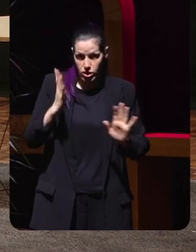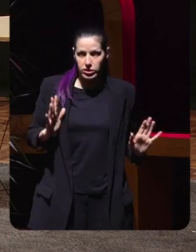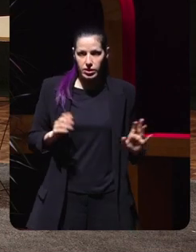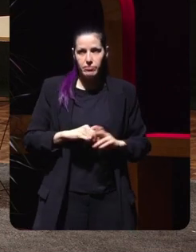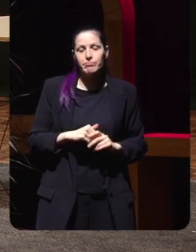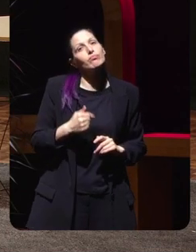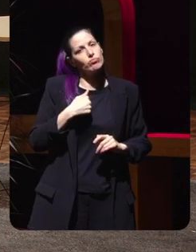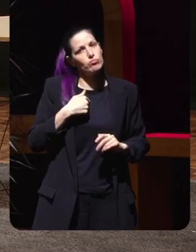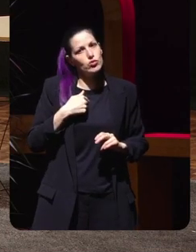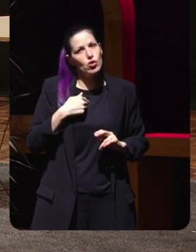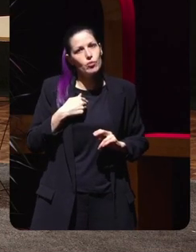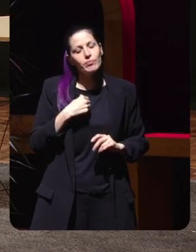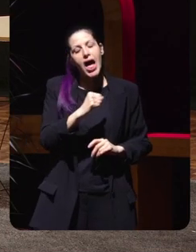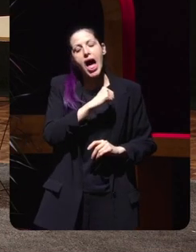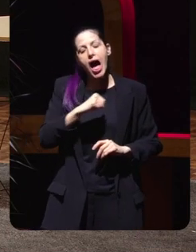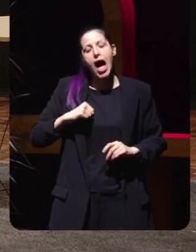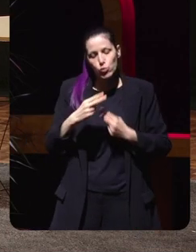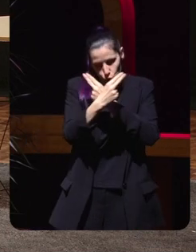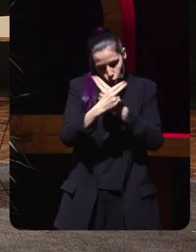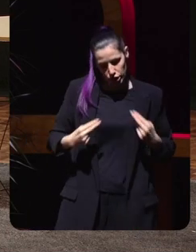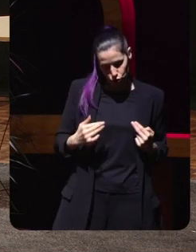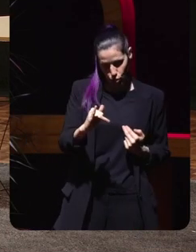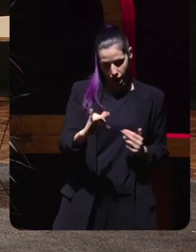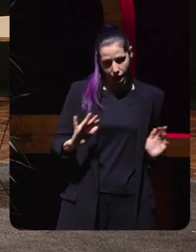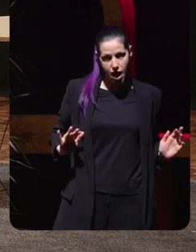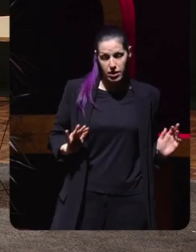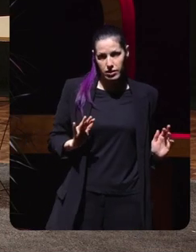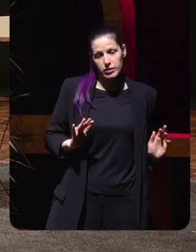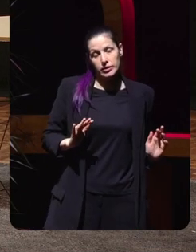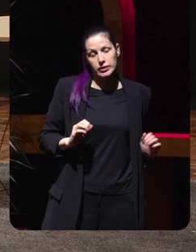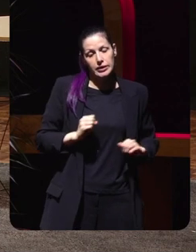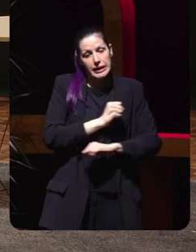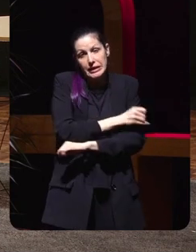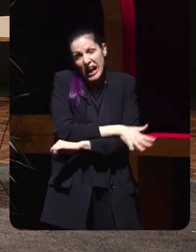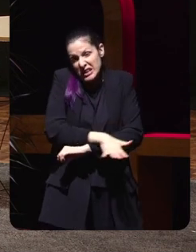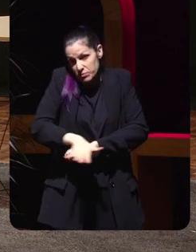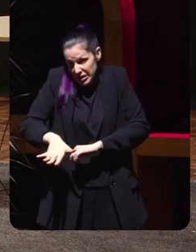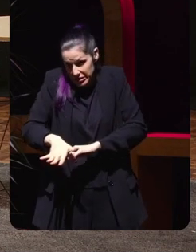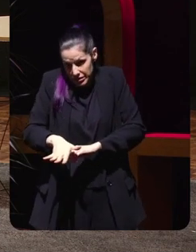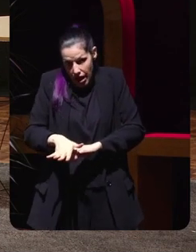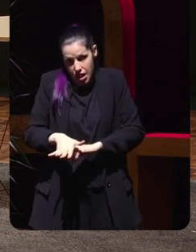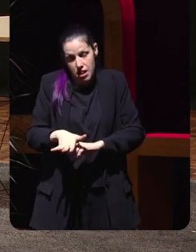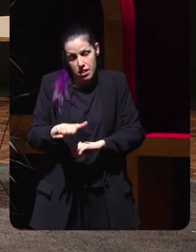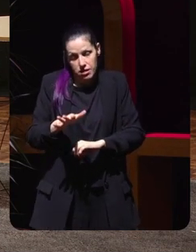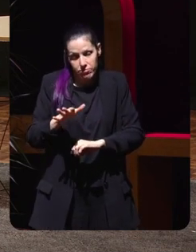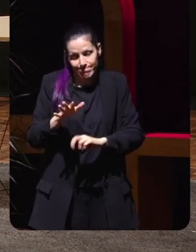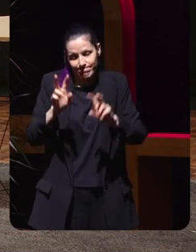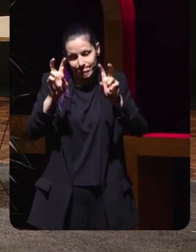autocensura que eso sí que existe No eso es algo transversal por desgracia no no he ido desorganismo